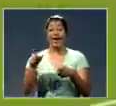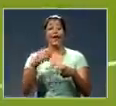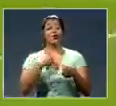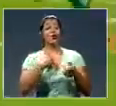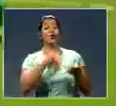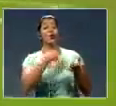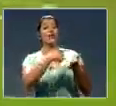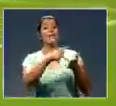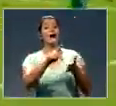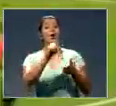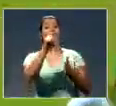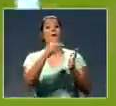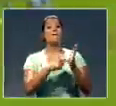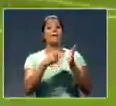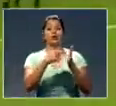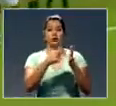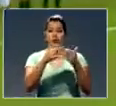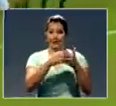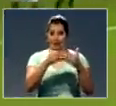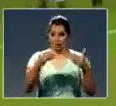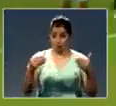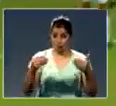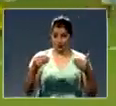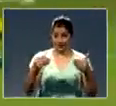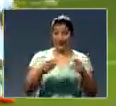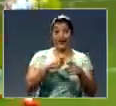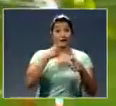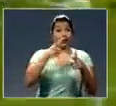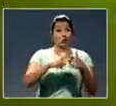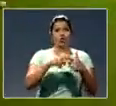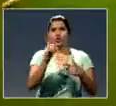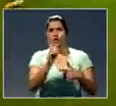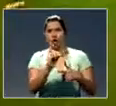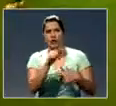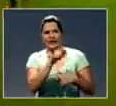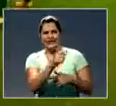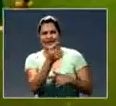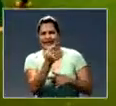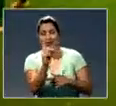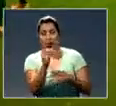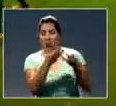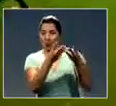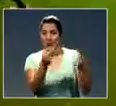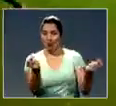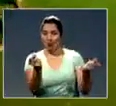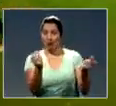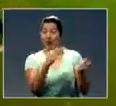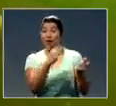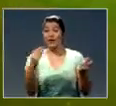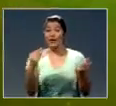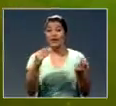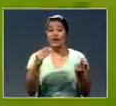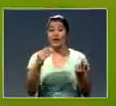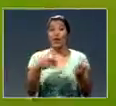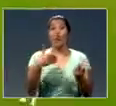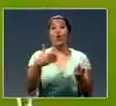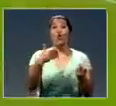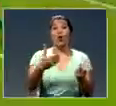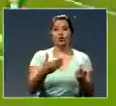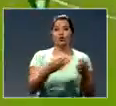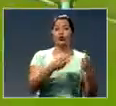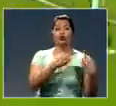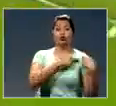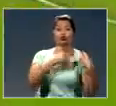que le quitaron y que básicamente la plata desapareció y que el compromiso que se hizo cuando le cedieron esa